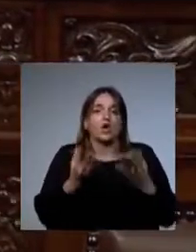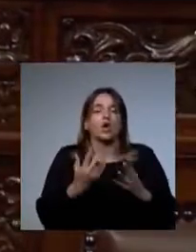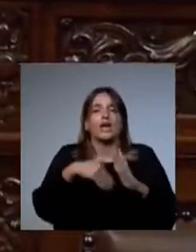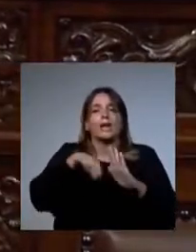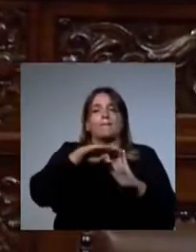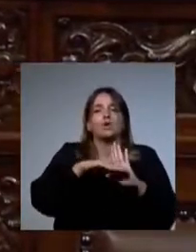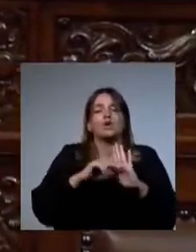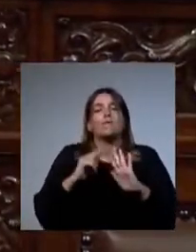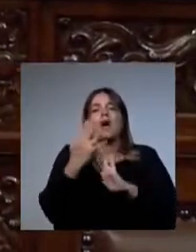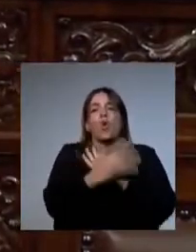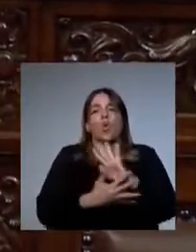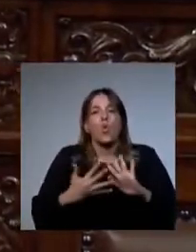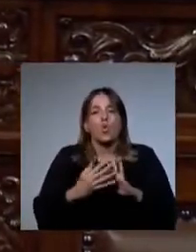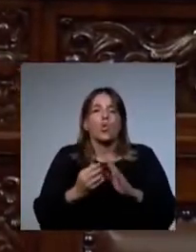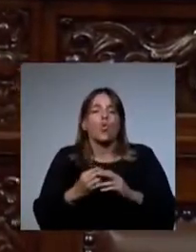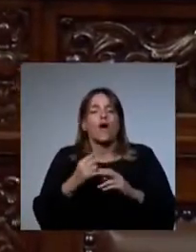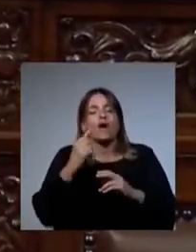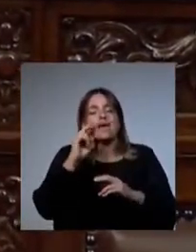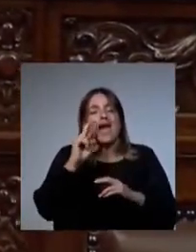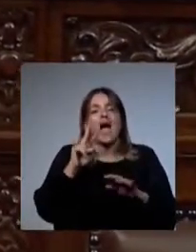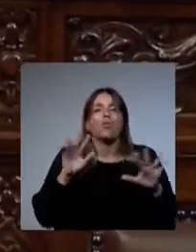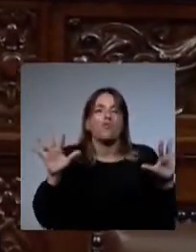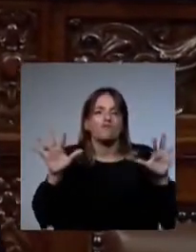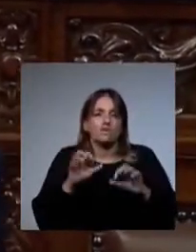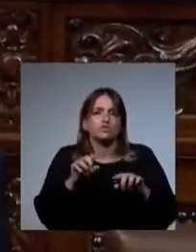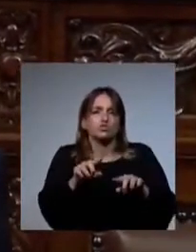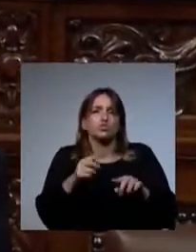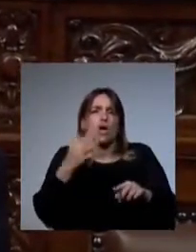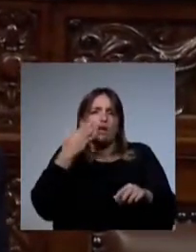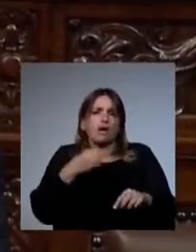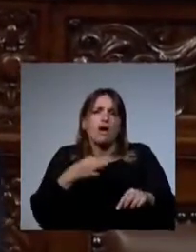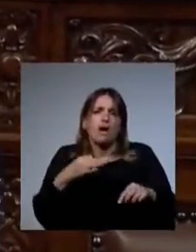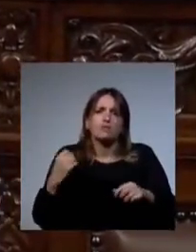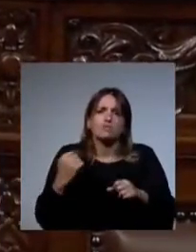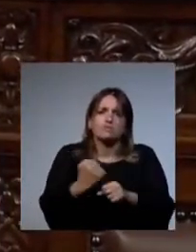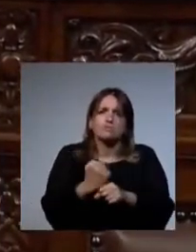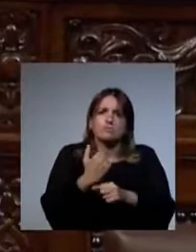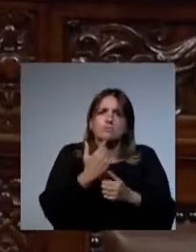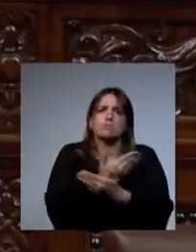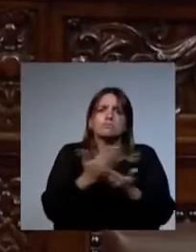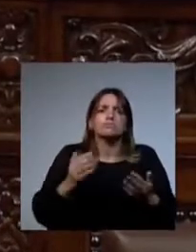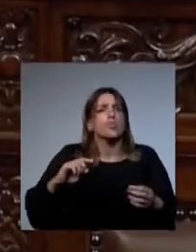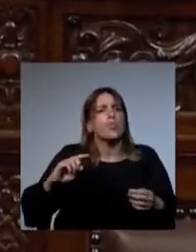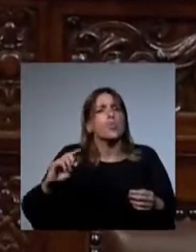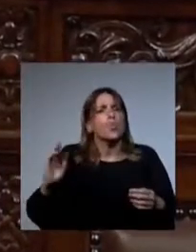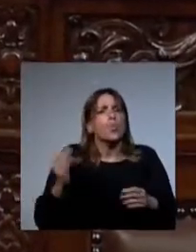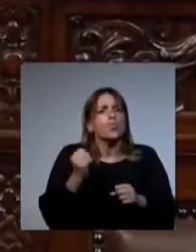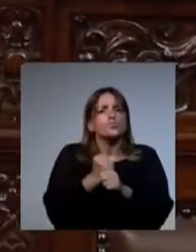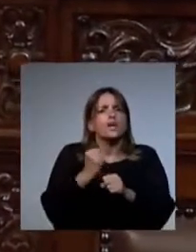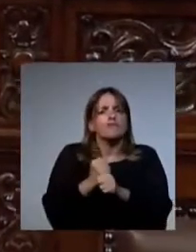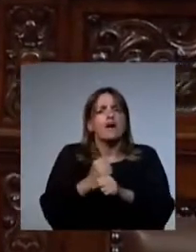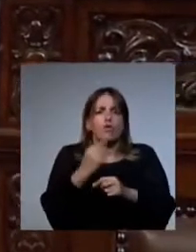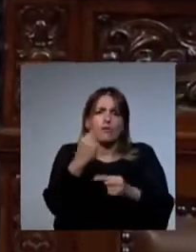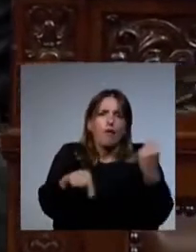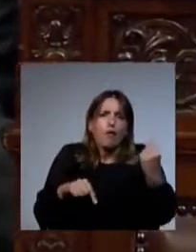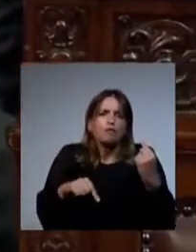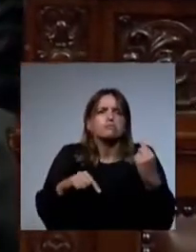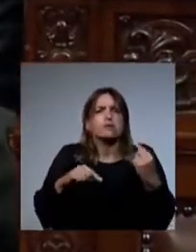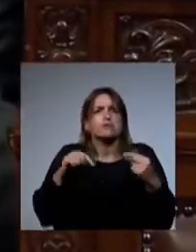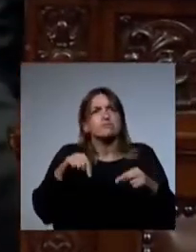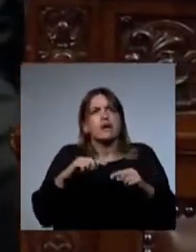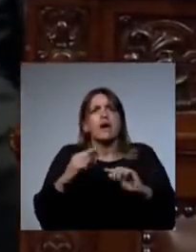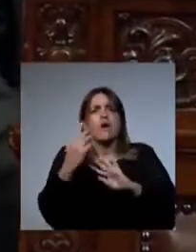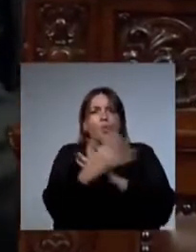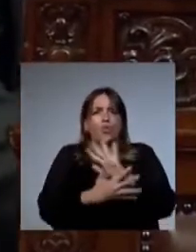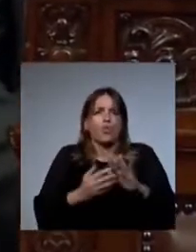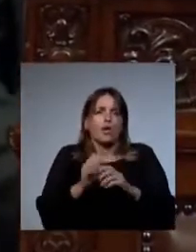programa Uruguay Audiovisual, que ha tenido un auge en la producción de contenido en nuestro